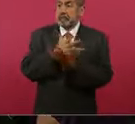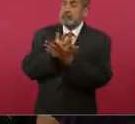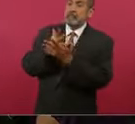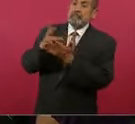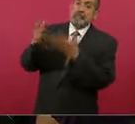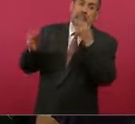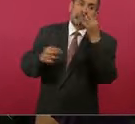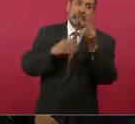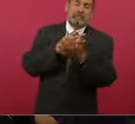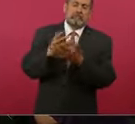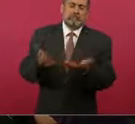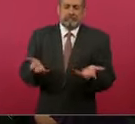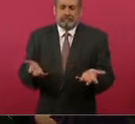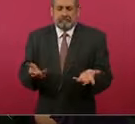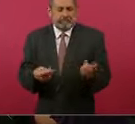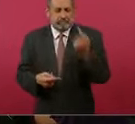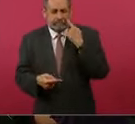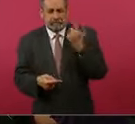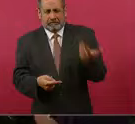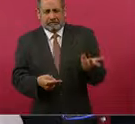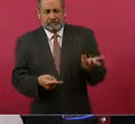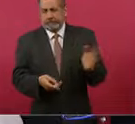alarmismo,